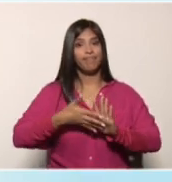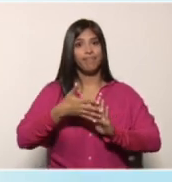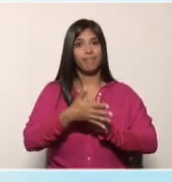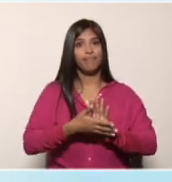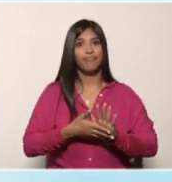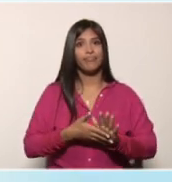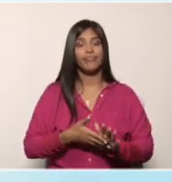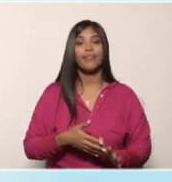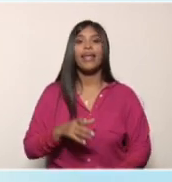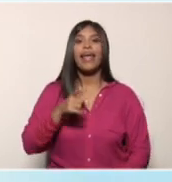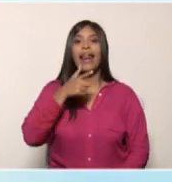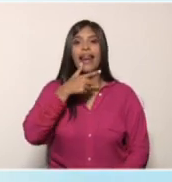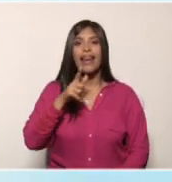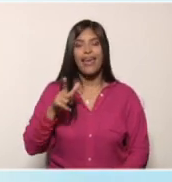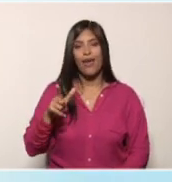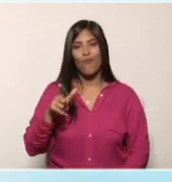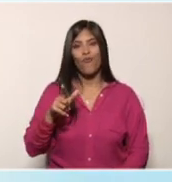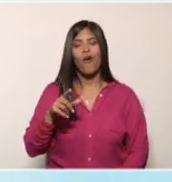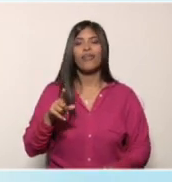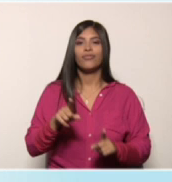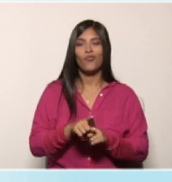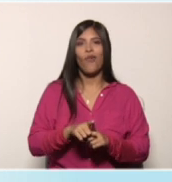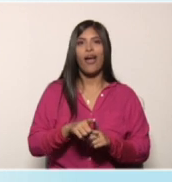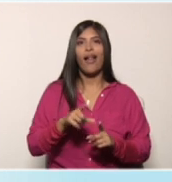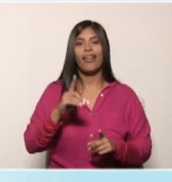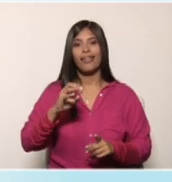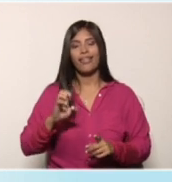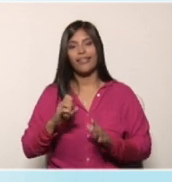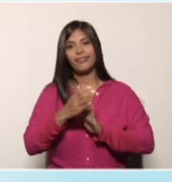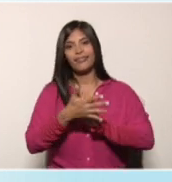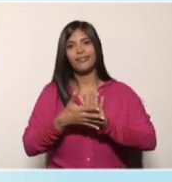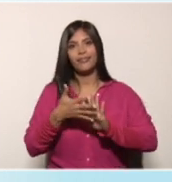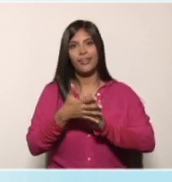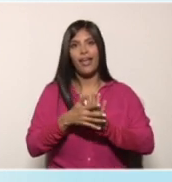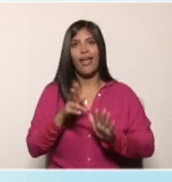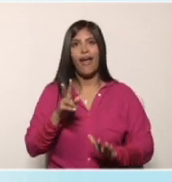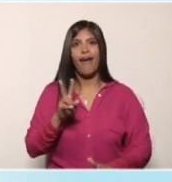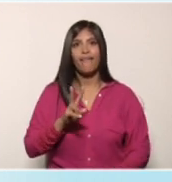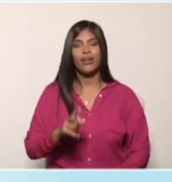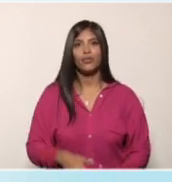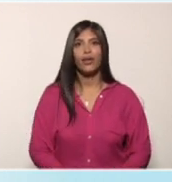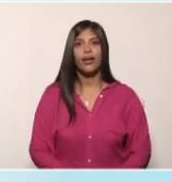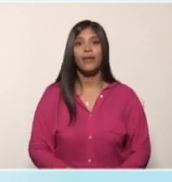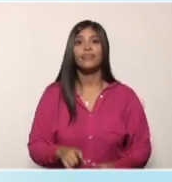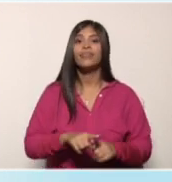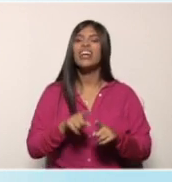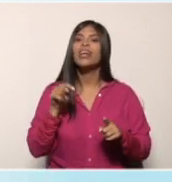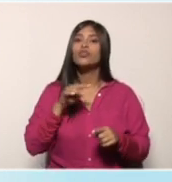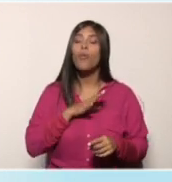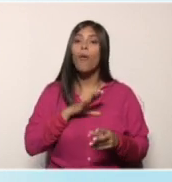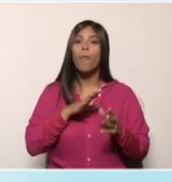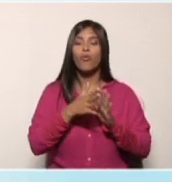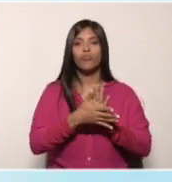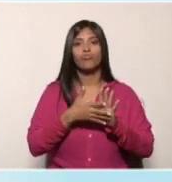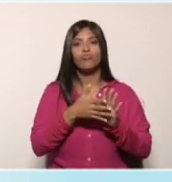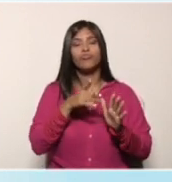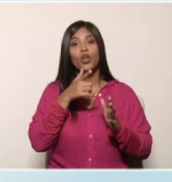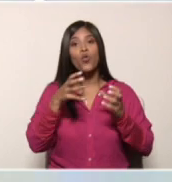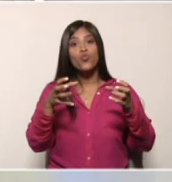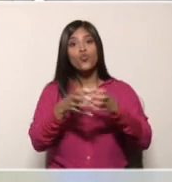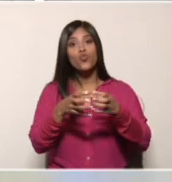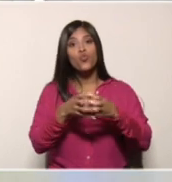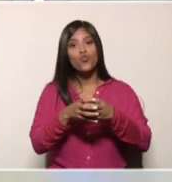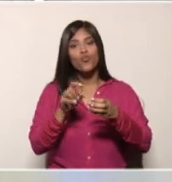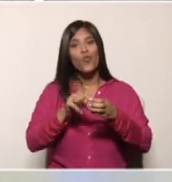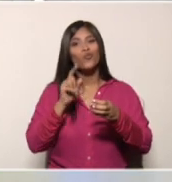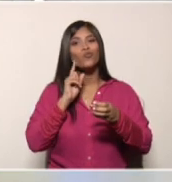La lengua de señas, recuerden que una lengua es un conjunto de signos que un grupo humano decidió